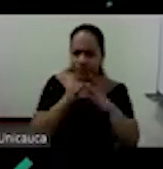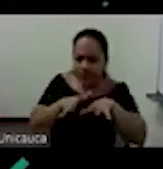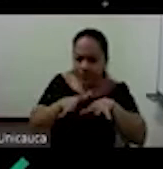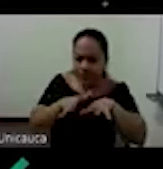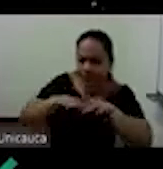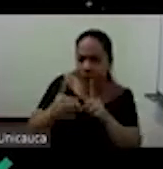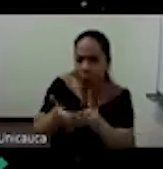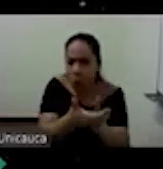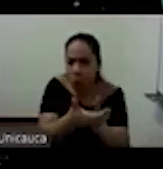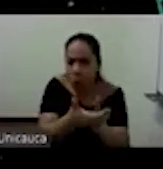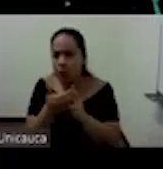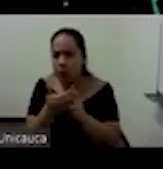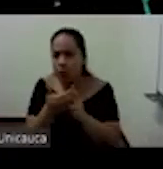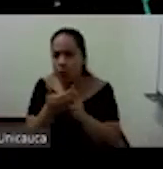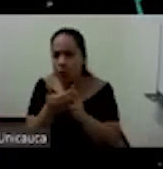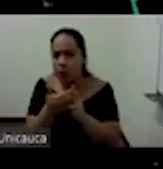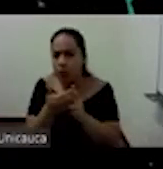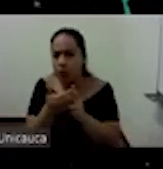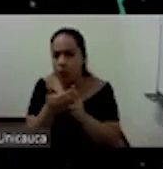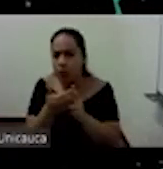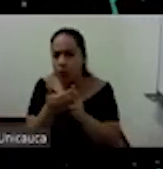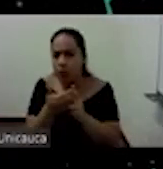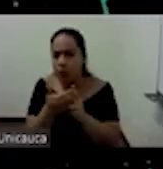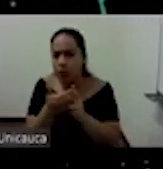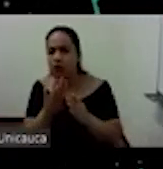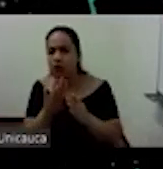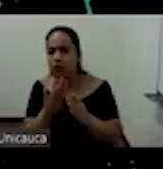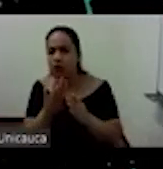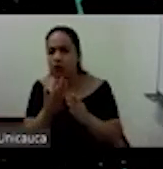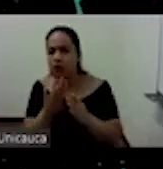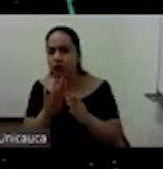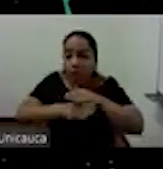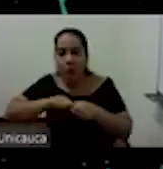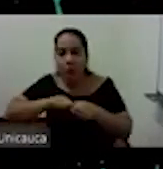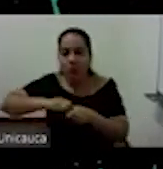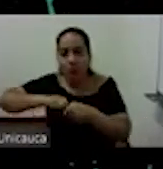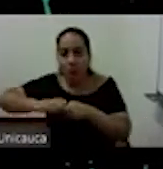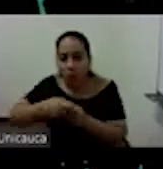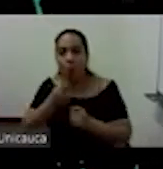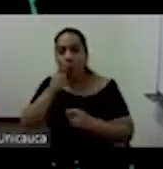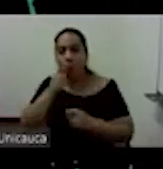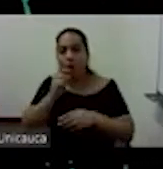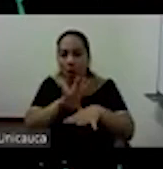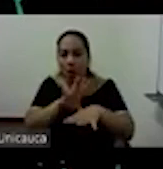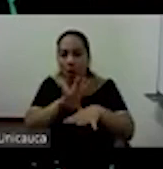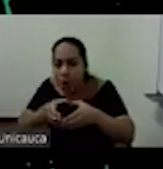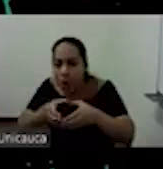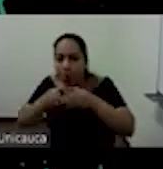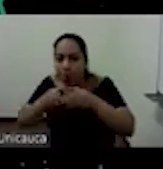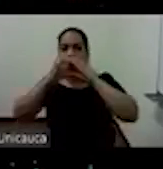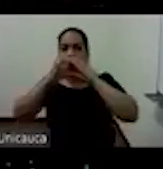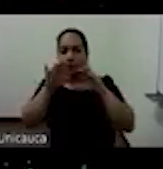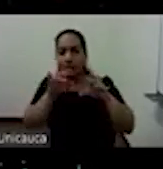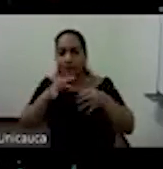resguardo. En ellas guardan la coca y las plantas medicinales y la bebida